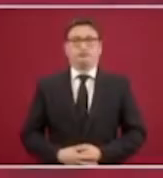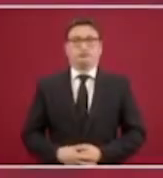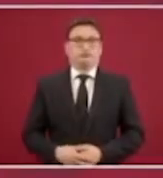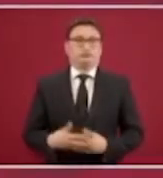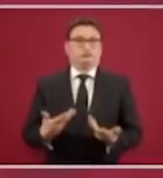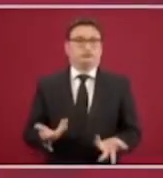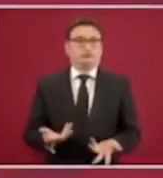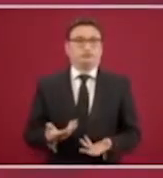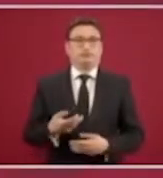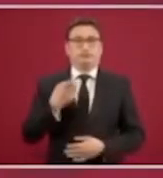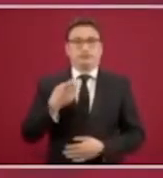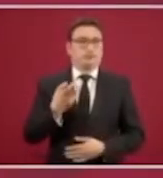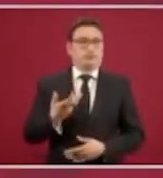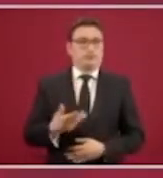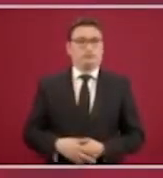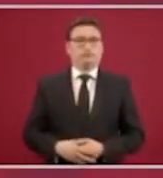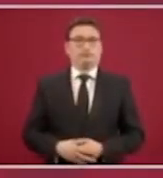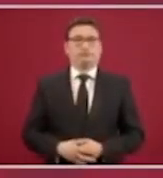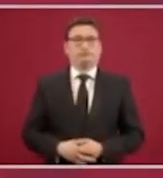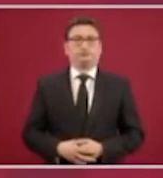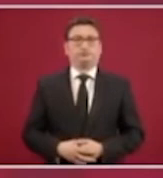Entonces, es válido